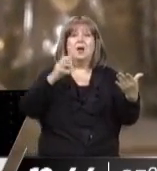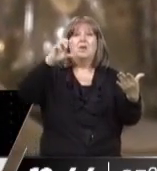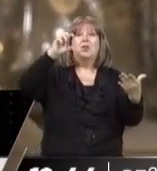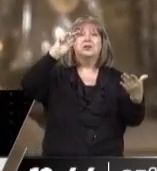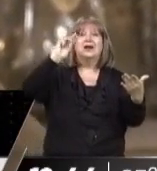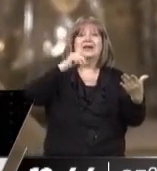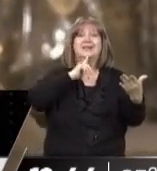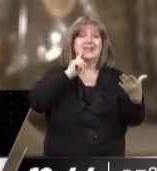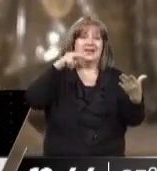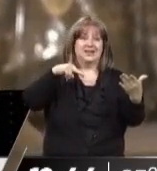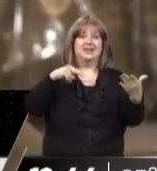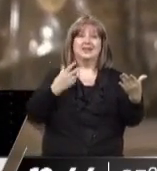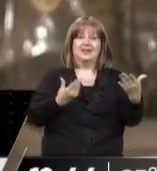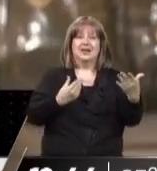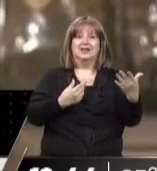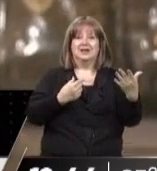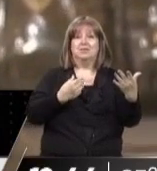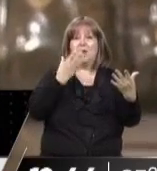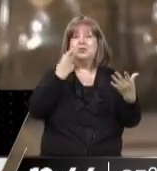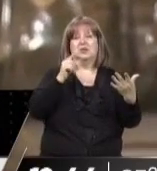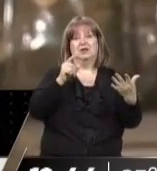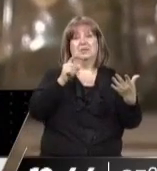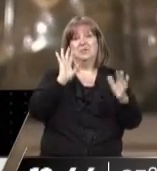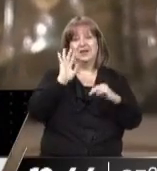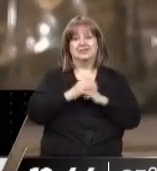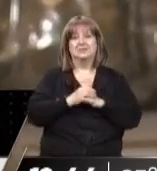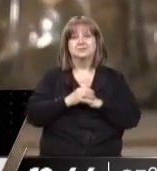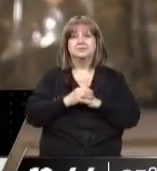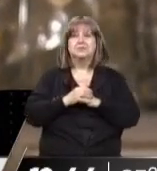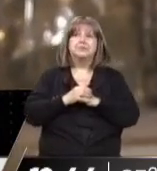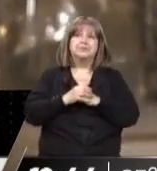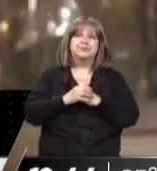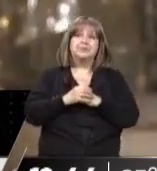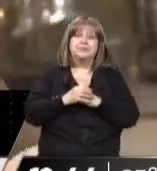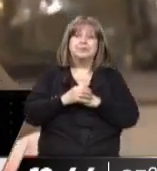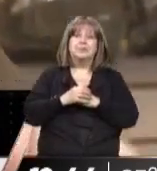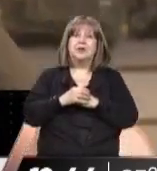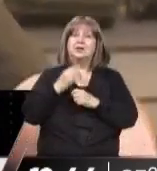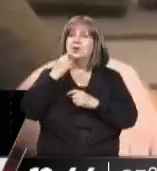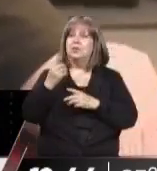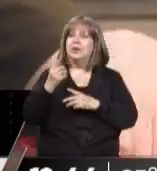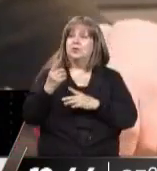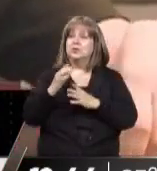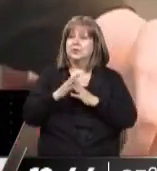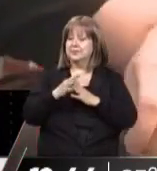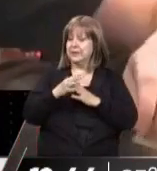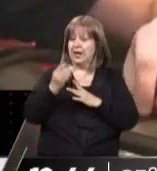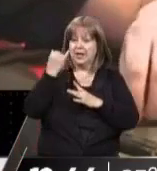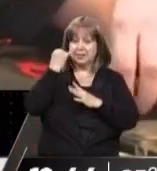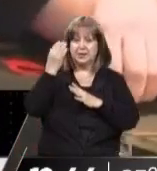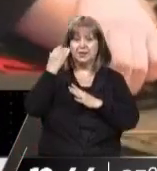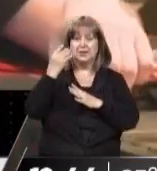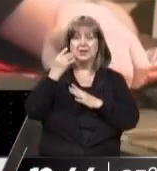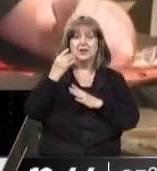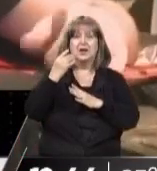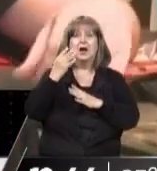Bale me parece excelente, porque tiene 3 películas y una mejor que la otra. Los primeros, los de Adam este West. Muchacho, el del mundo de Jack, ¿cómo es el?